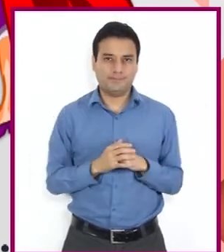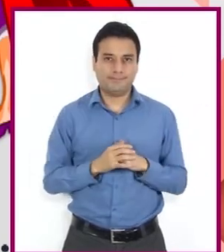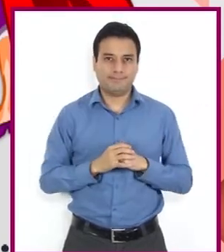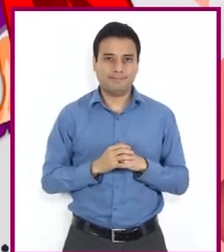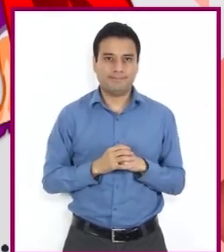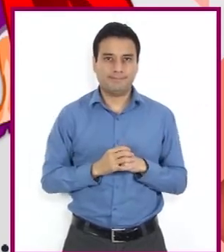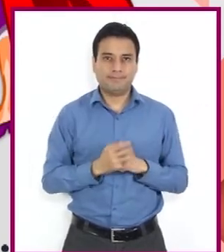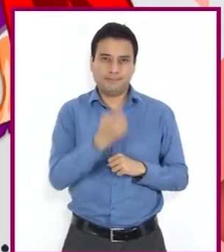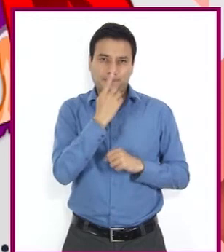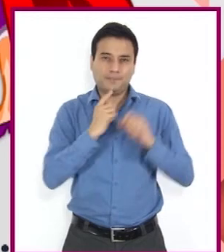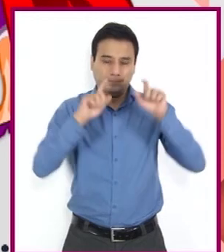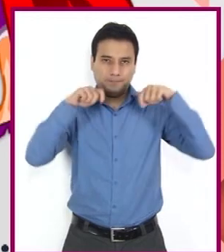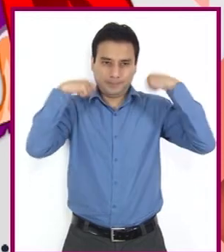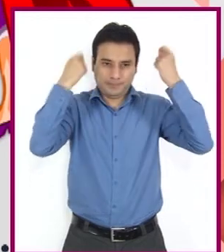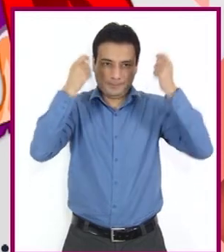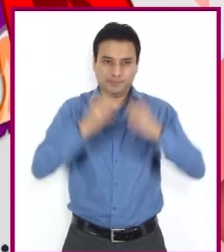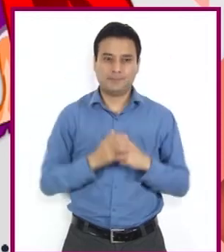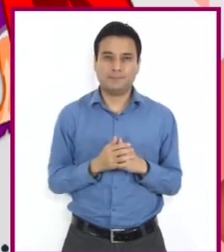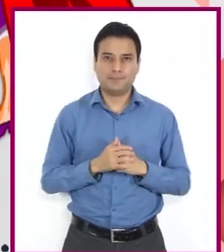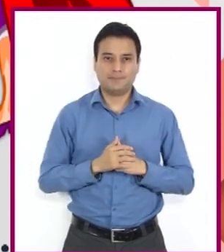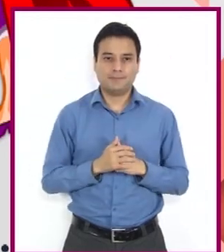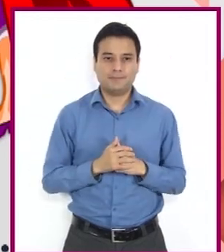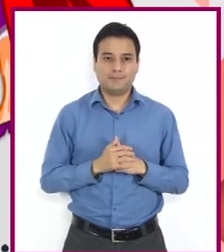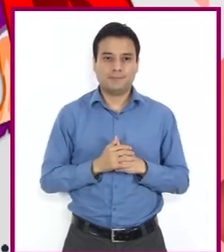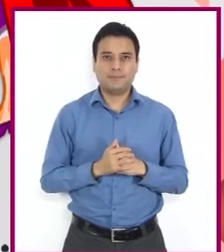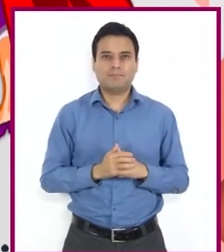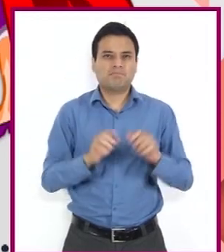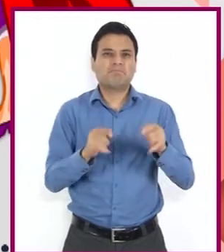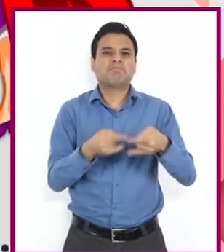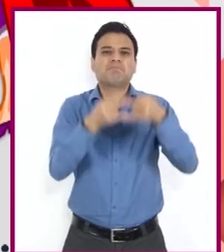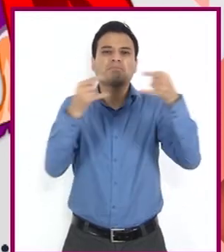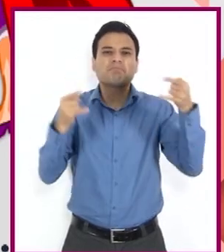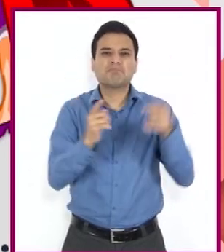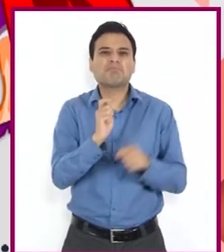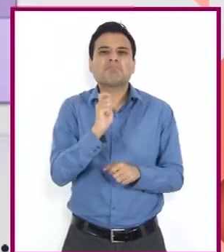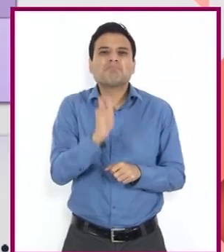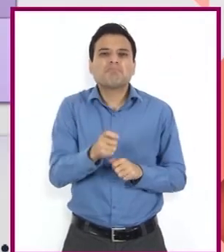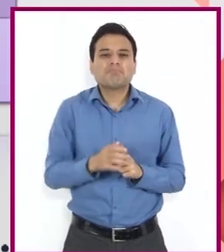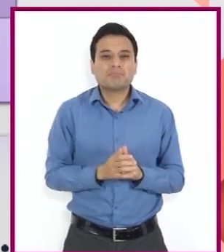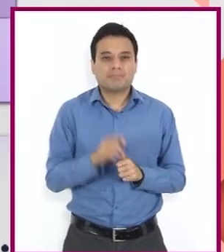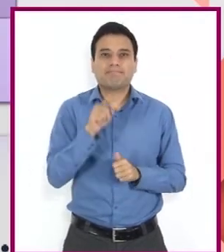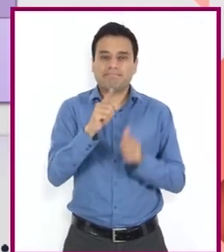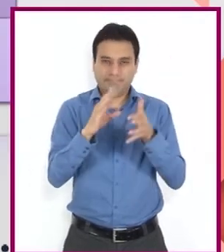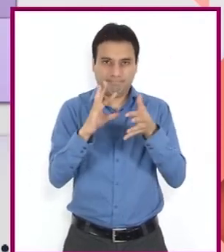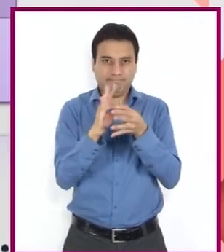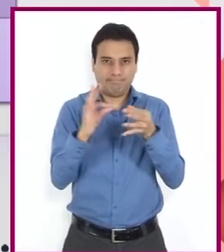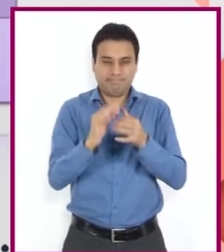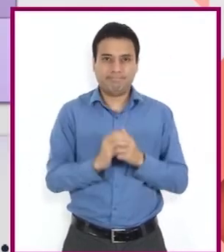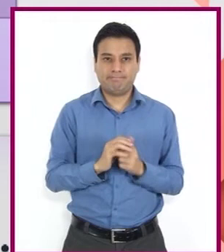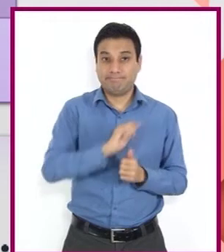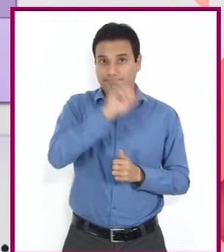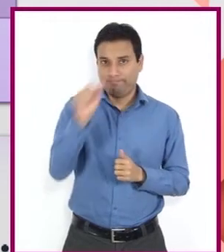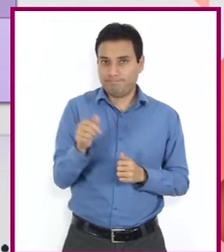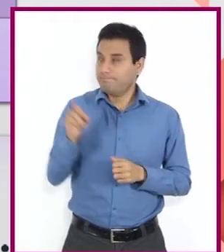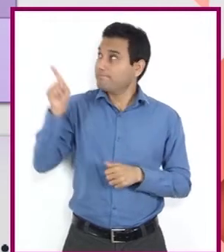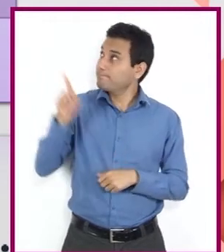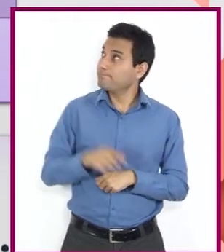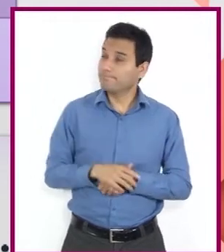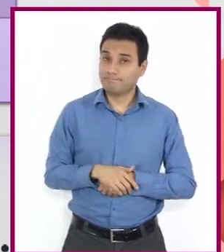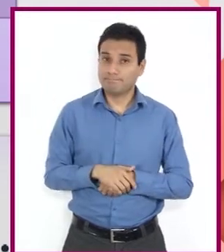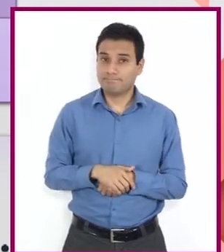Roja. Apartado 1. Lo que se cuenta en la historieta. En las columnas 1 y